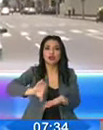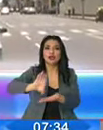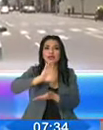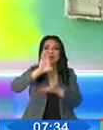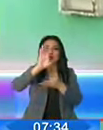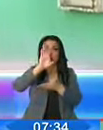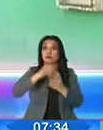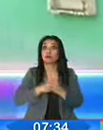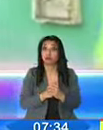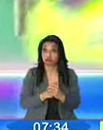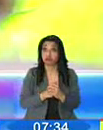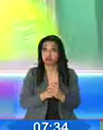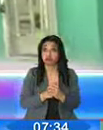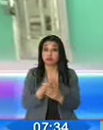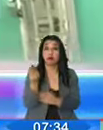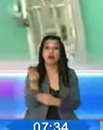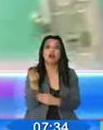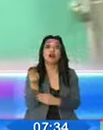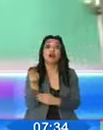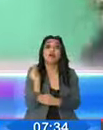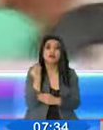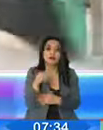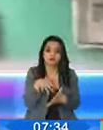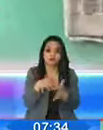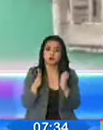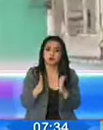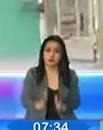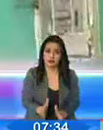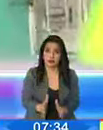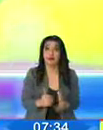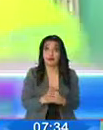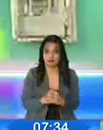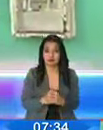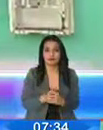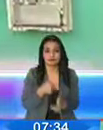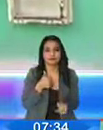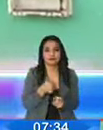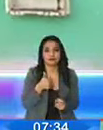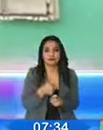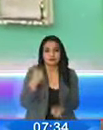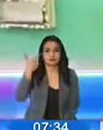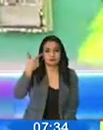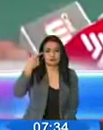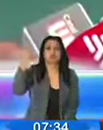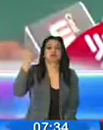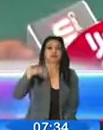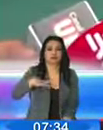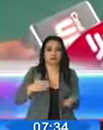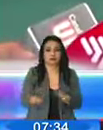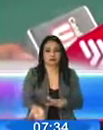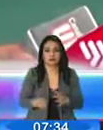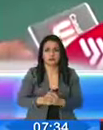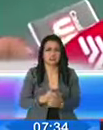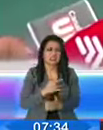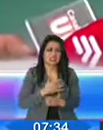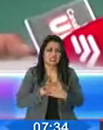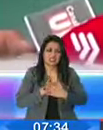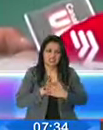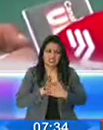adolescente, que estaba en calidad de estudiante e interno, se suicidó con un disparo en la cabeza. Qué pena, ¿no? Que se